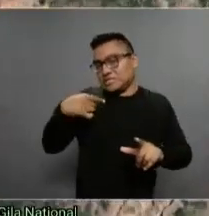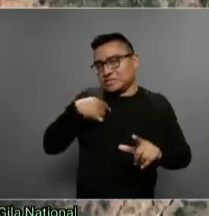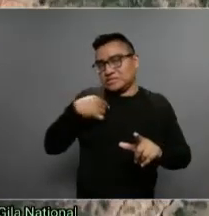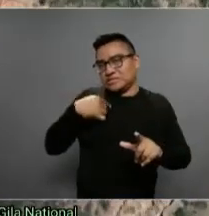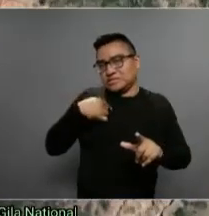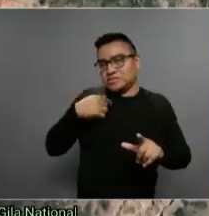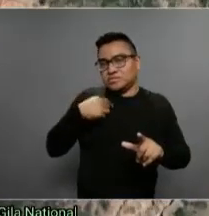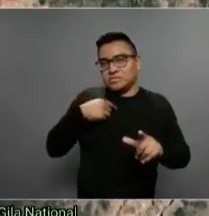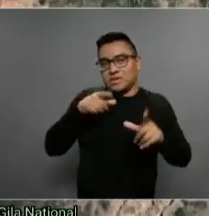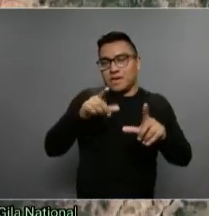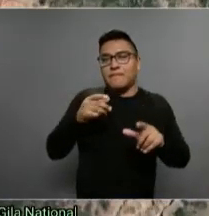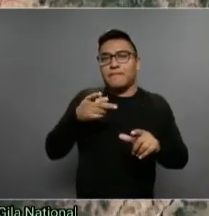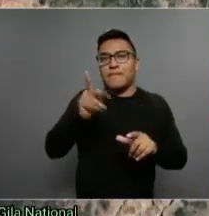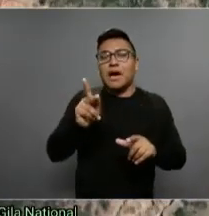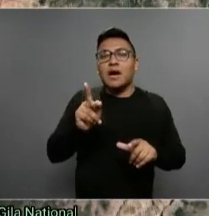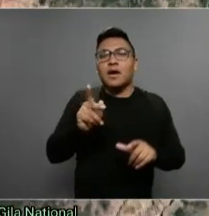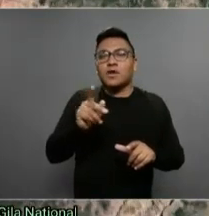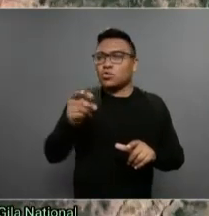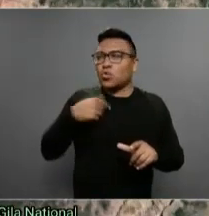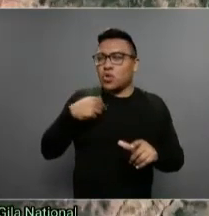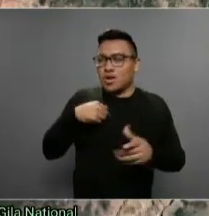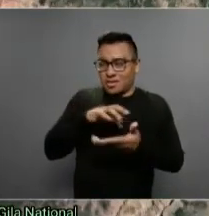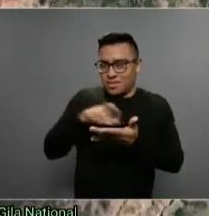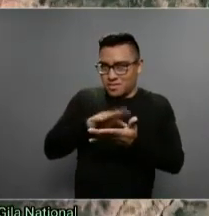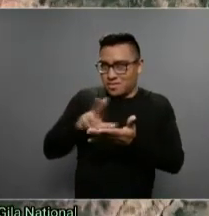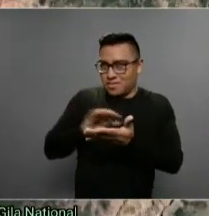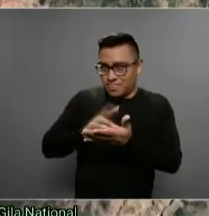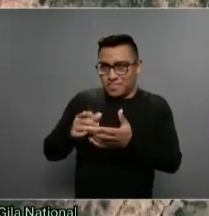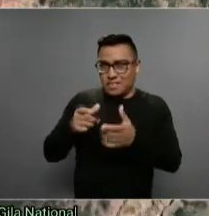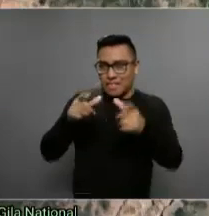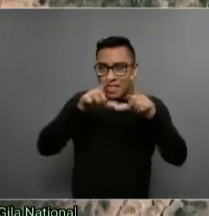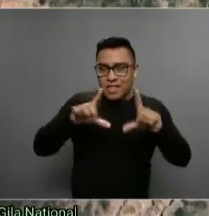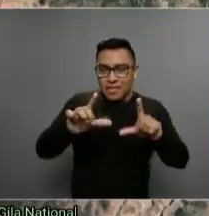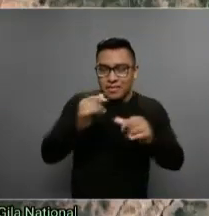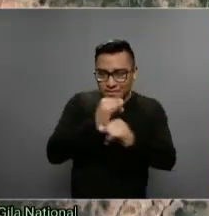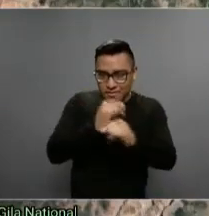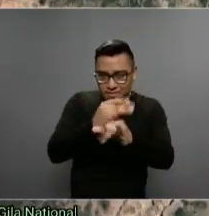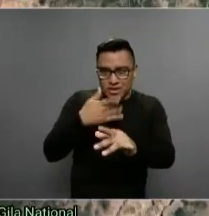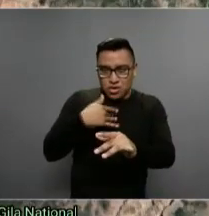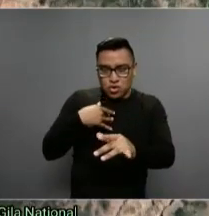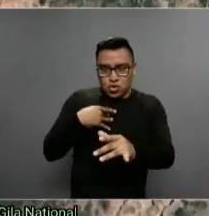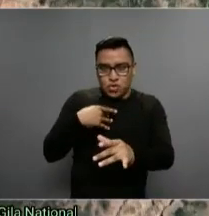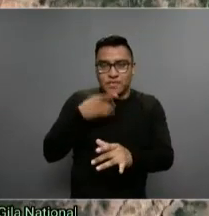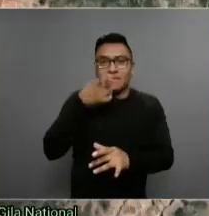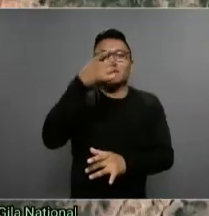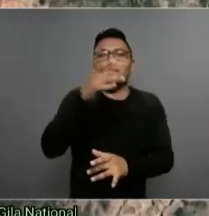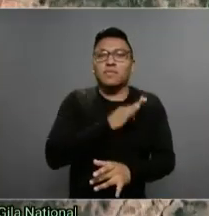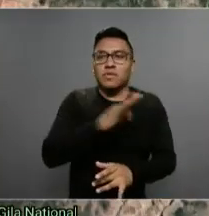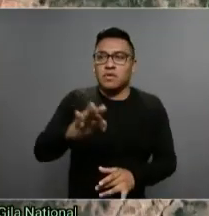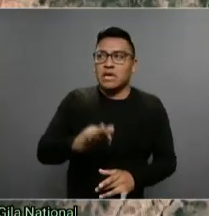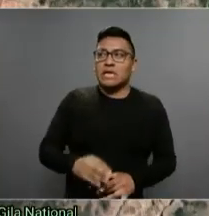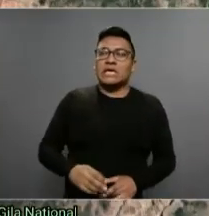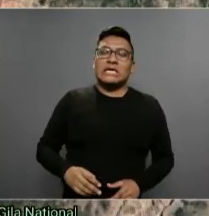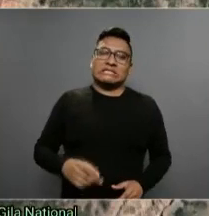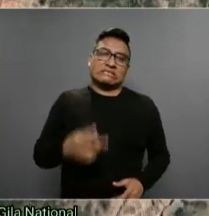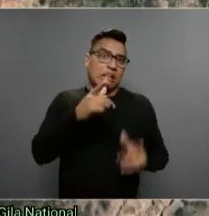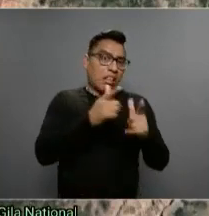liga. Léeme la liga, ¿cuál es? Para poderla dictar. Pues es larguísima.